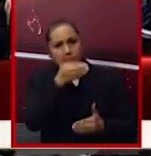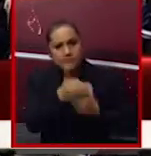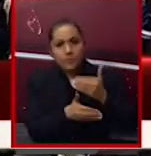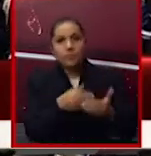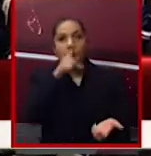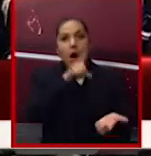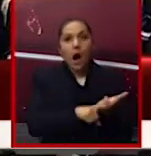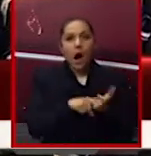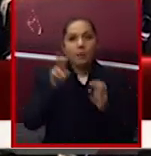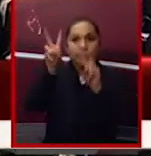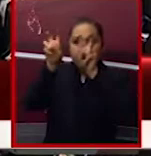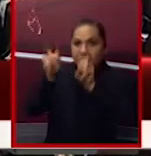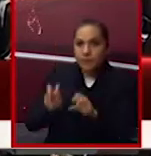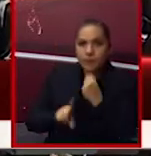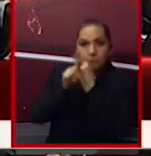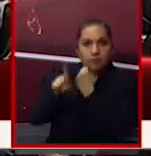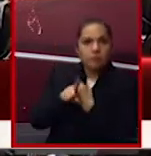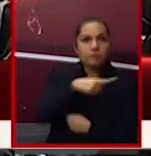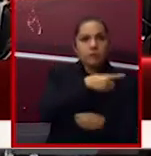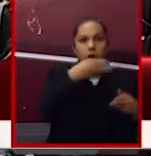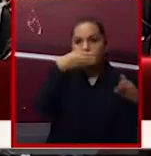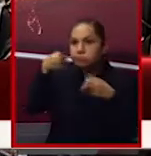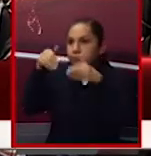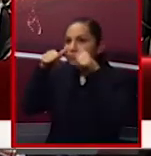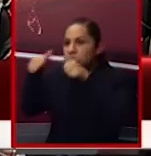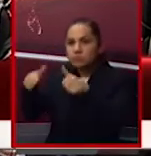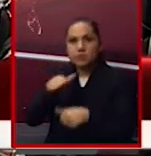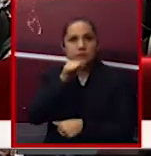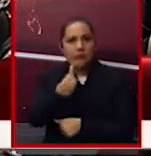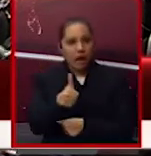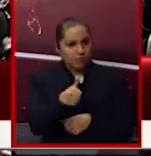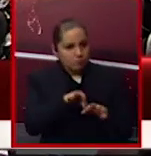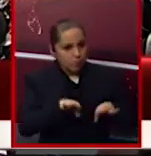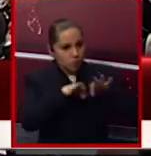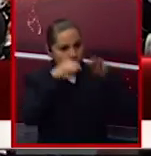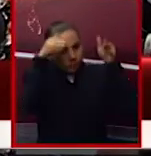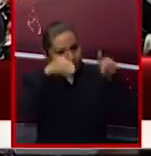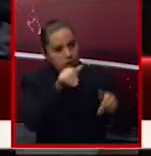concentre el legislativo en los intereses de las y los mexicanos.